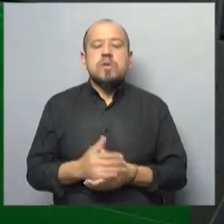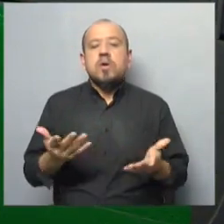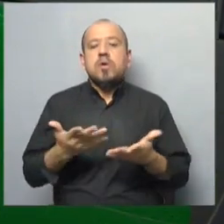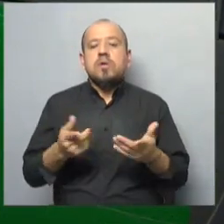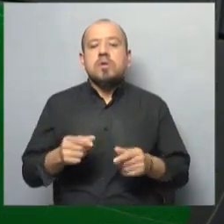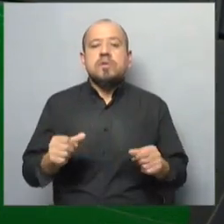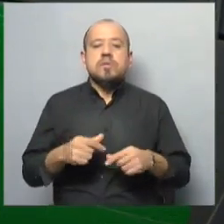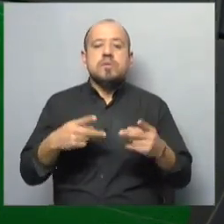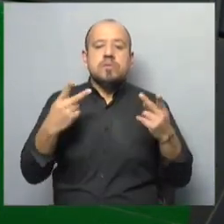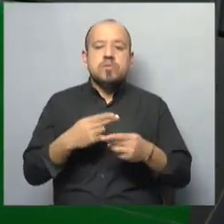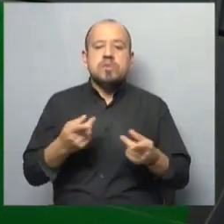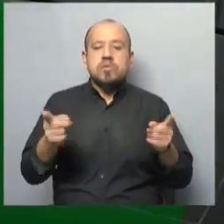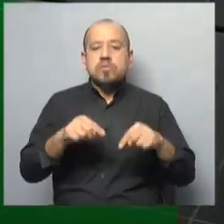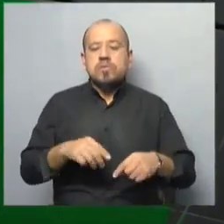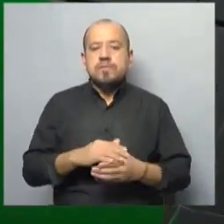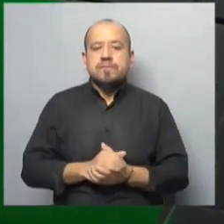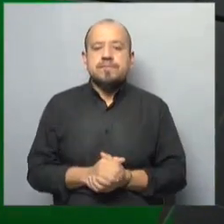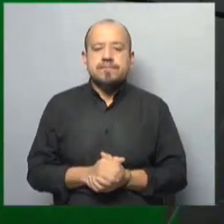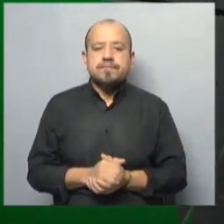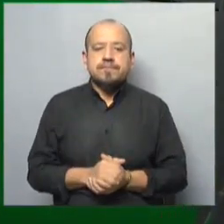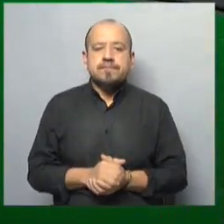que será muy breve, volvemos enseguida.